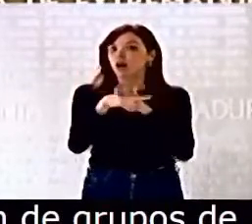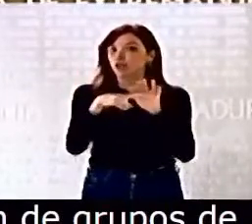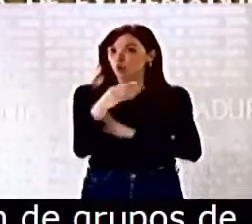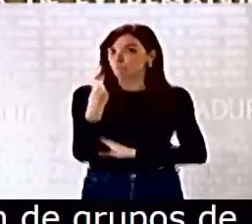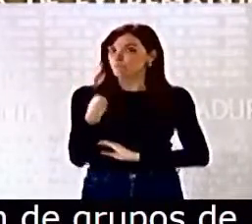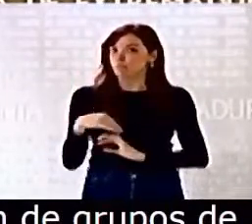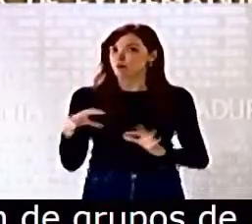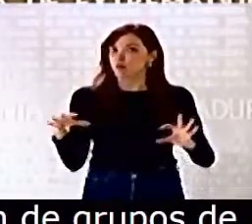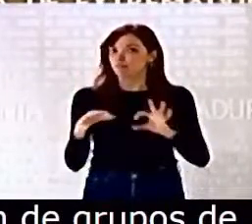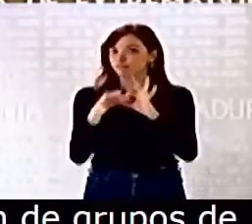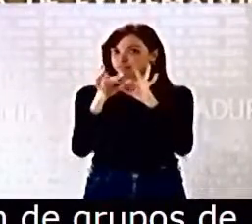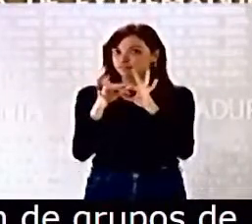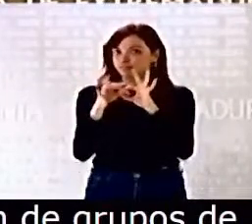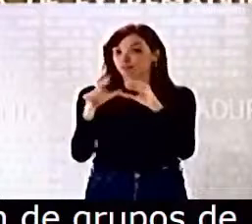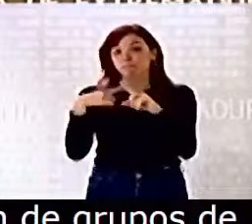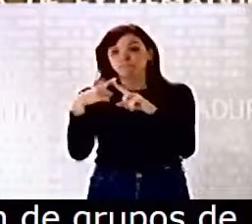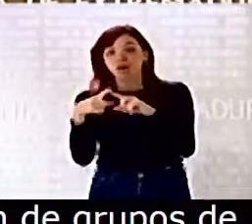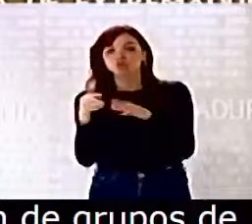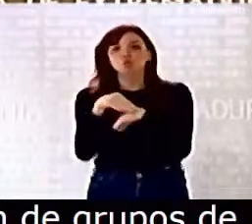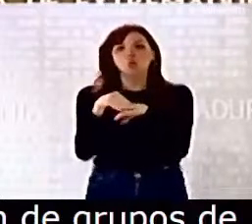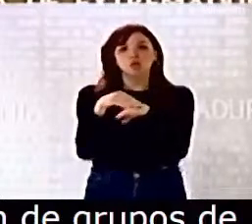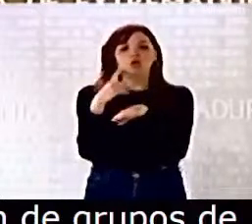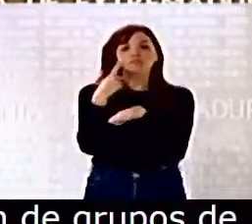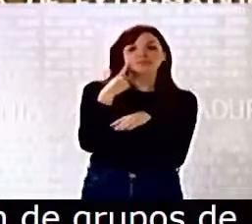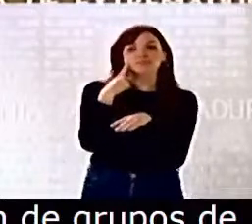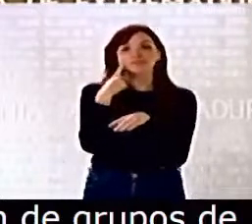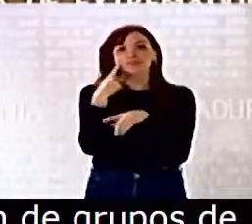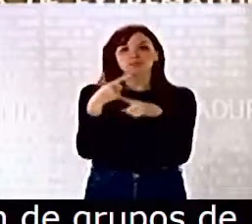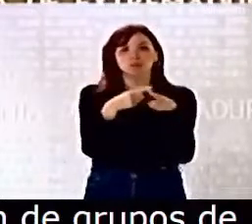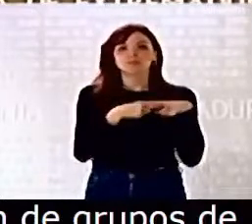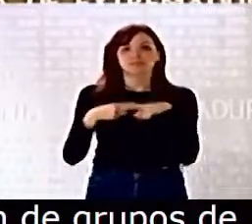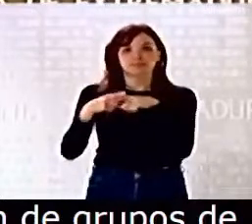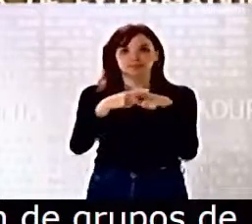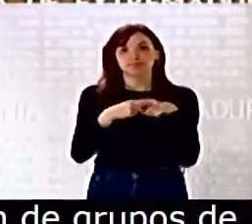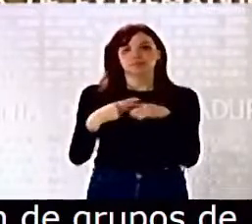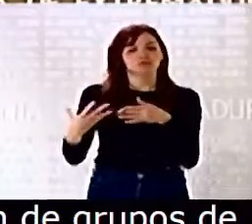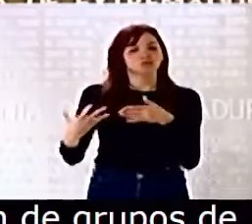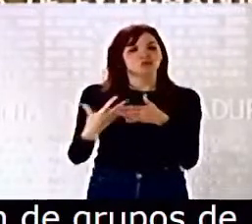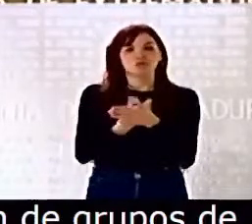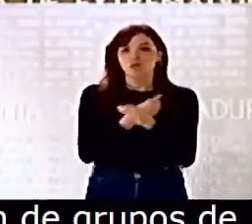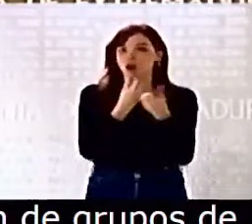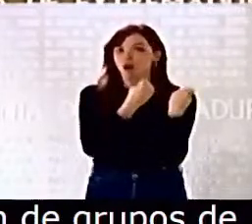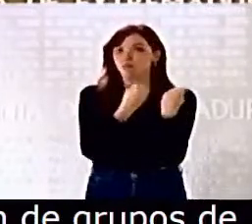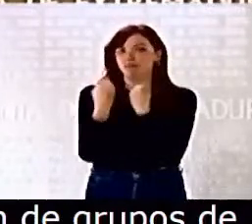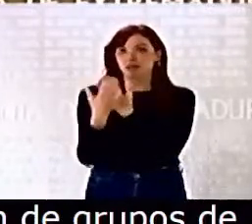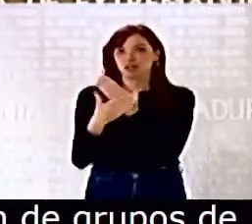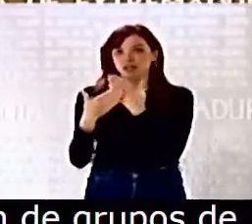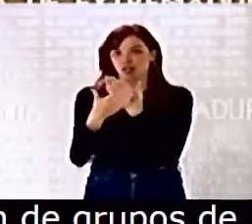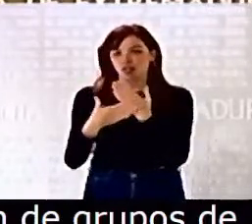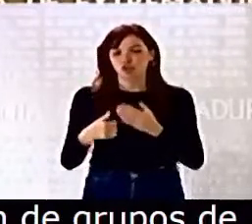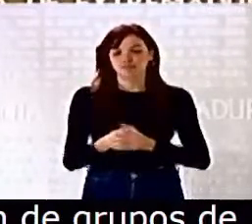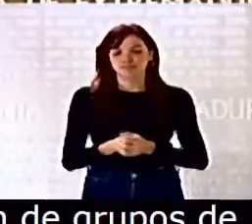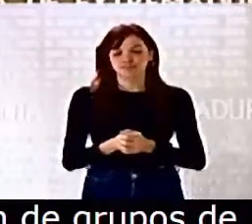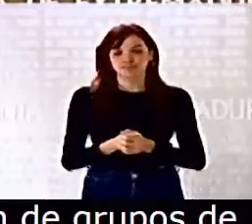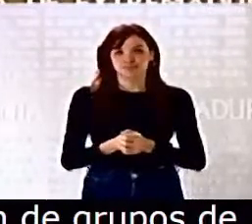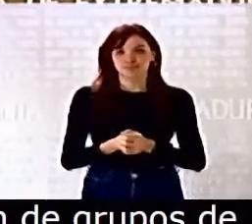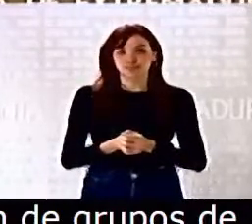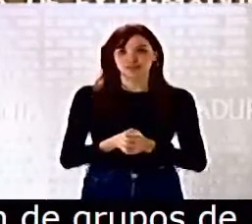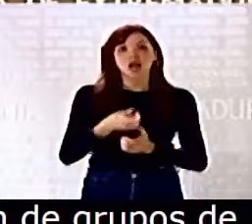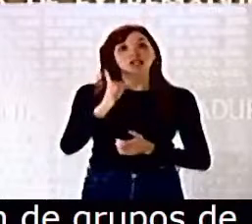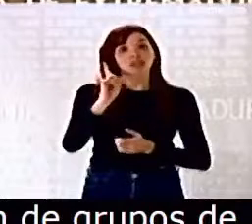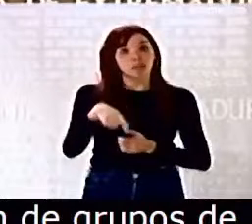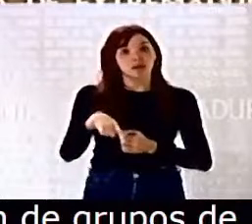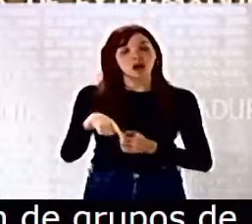naturaleza y proponer soluciones comunes a todos los departamentos de la Administración. También se instrumentan foros